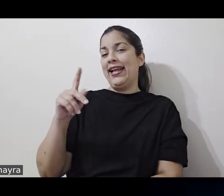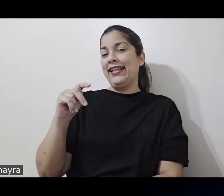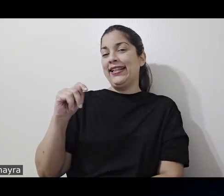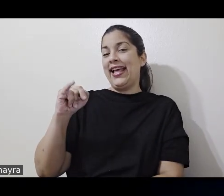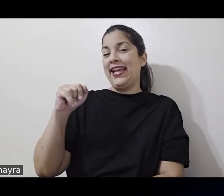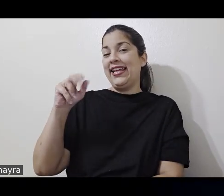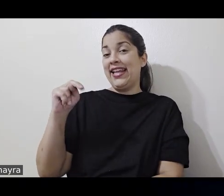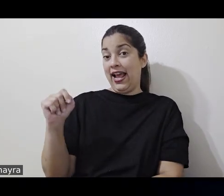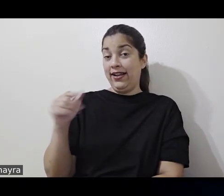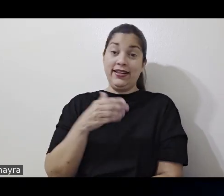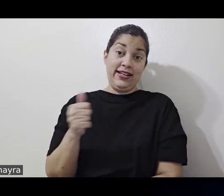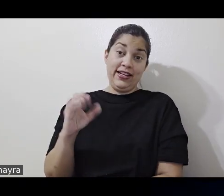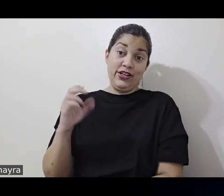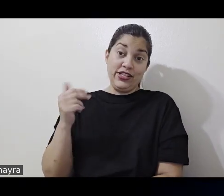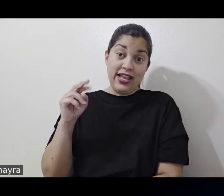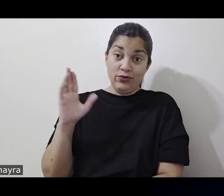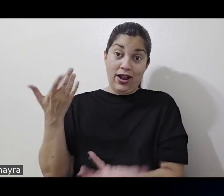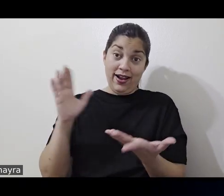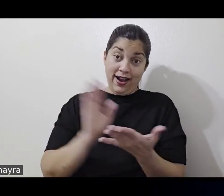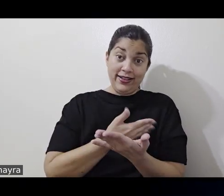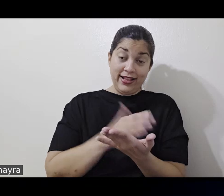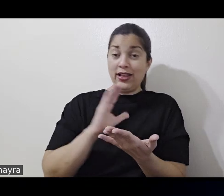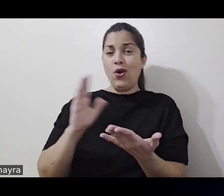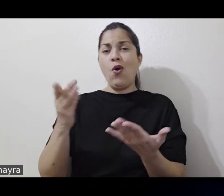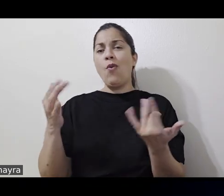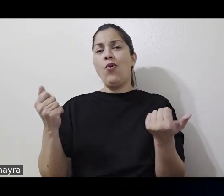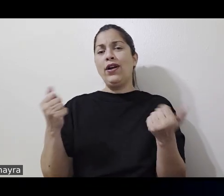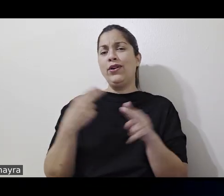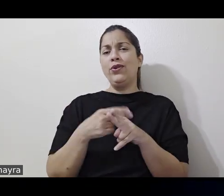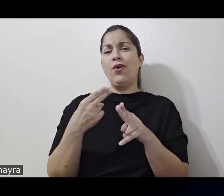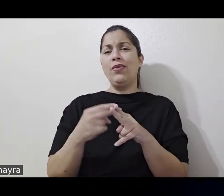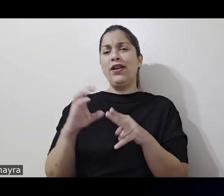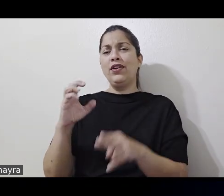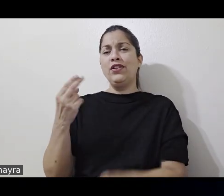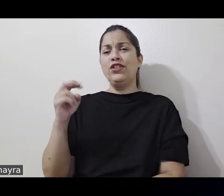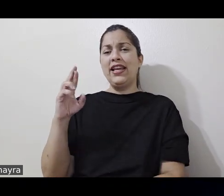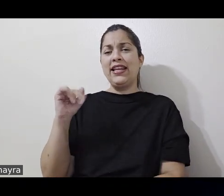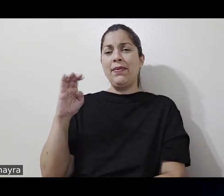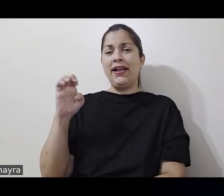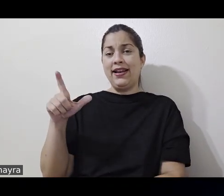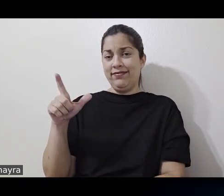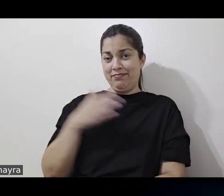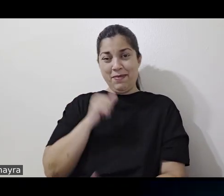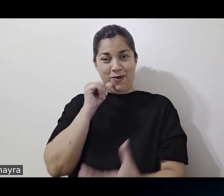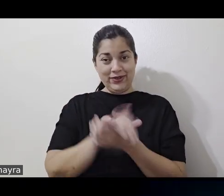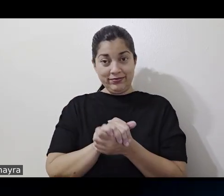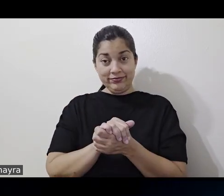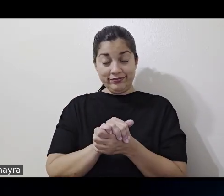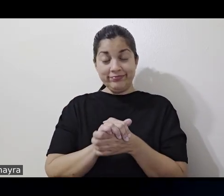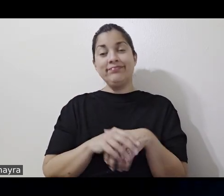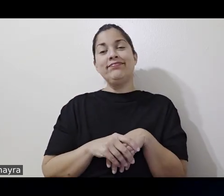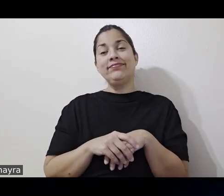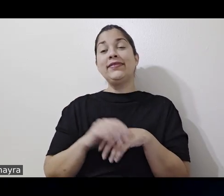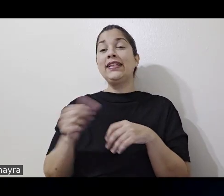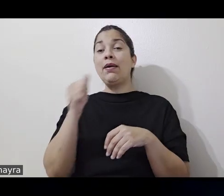una cantante. Okay. Sí. Cher tiene que ver casi con el nombre de Cheribel, mi esposa. Así que por ahí está. Y esta muchacha